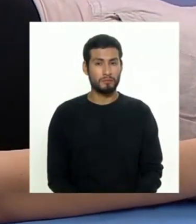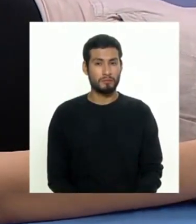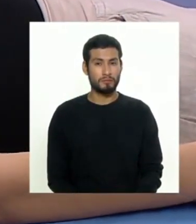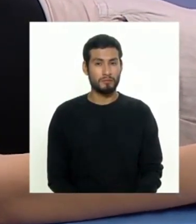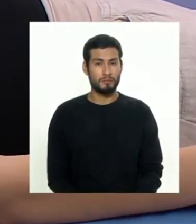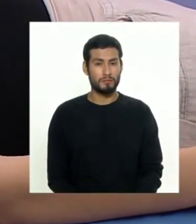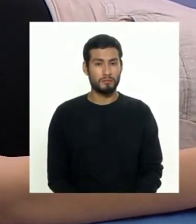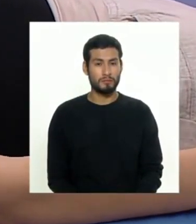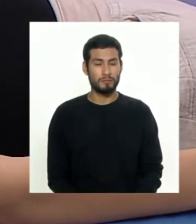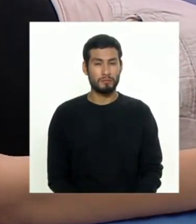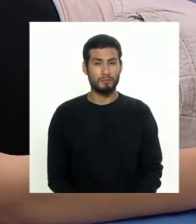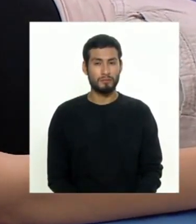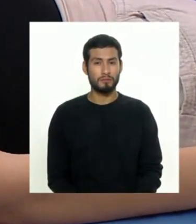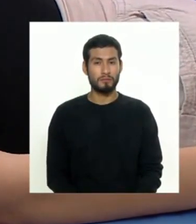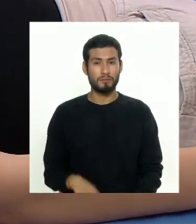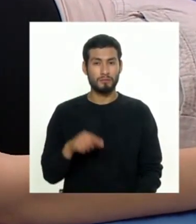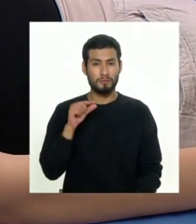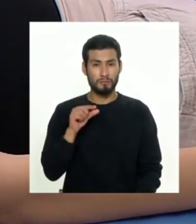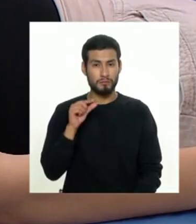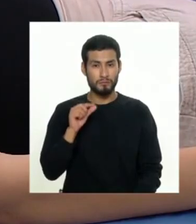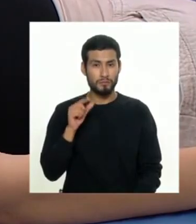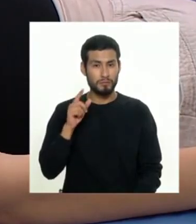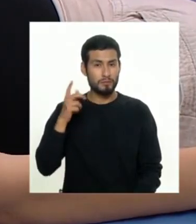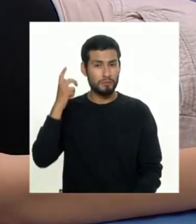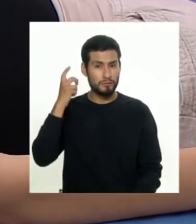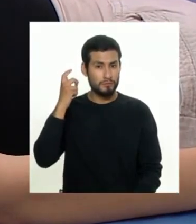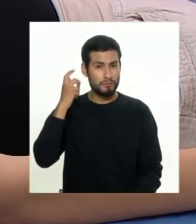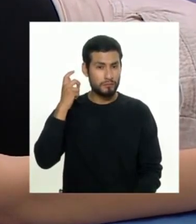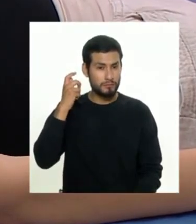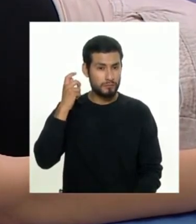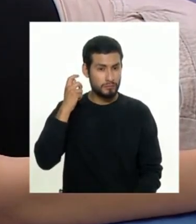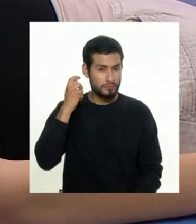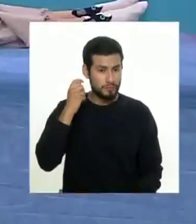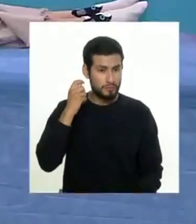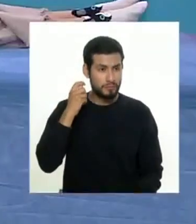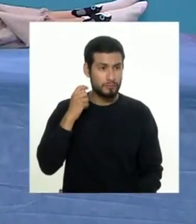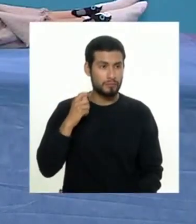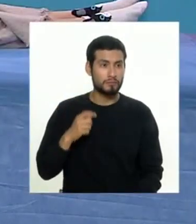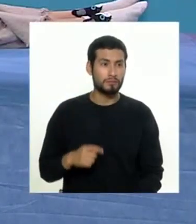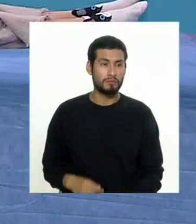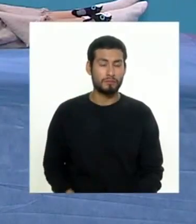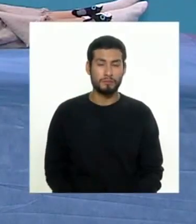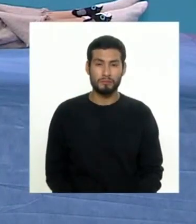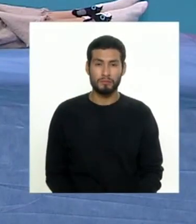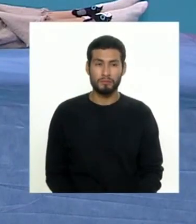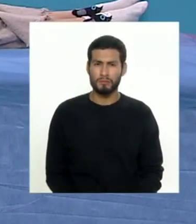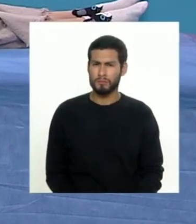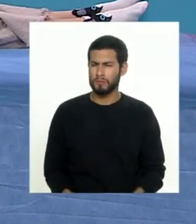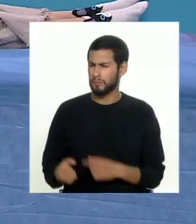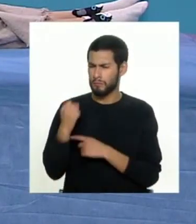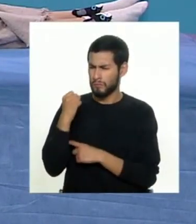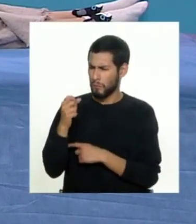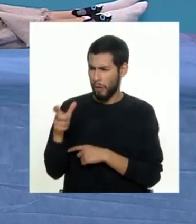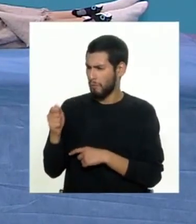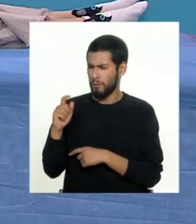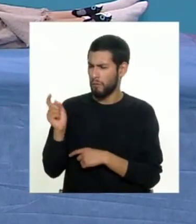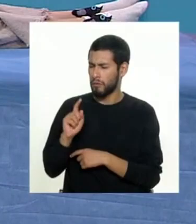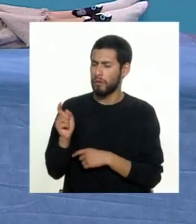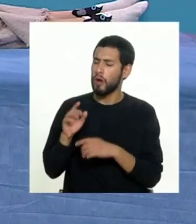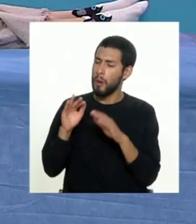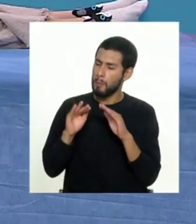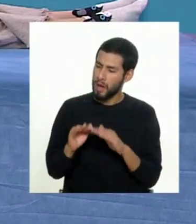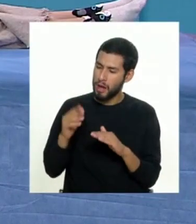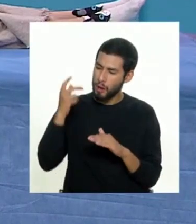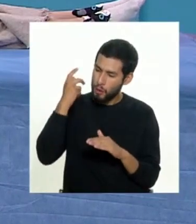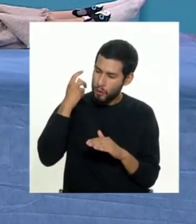Molesta un poquito, molesta un poquito, molesta un poquito. Con una presión no tan... No, una intensa, presión, ¿no?